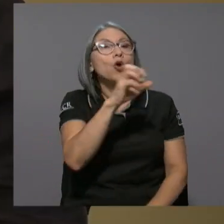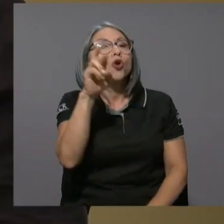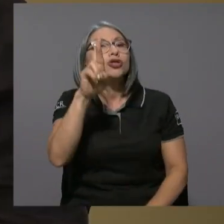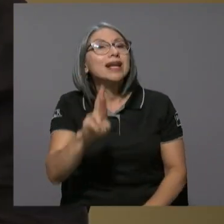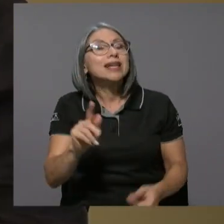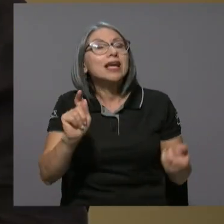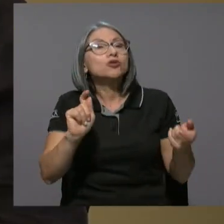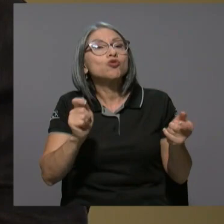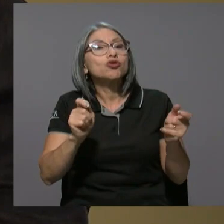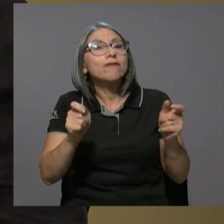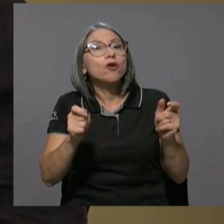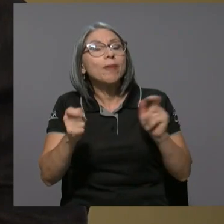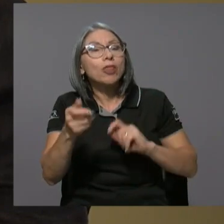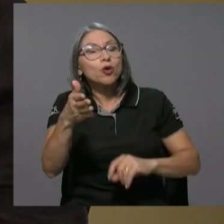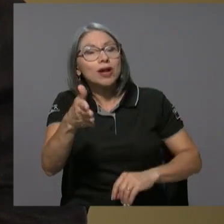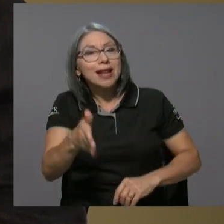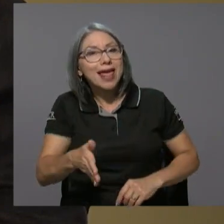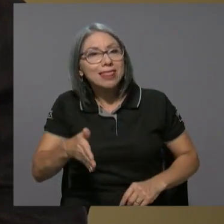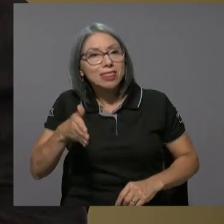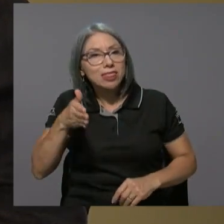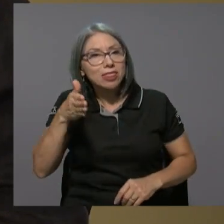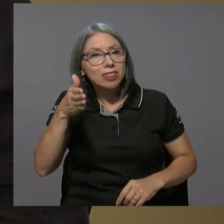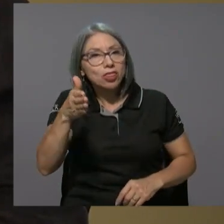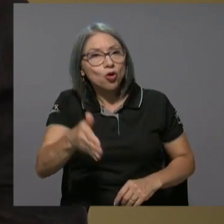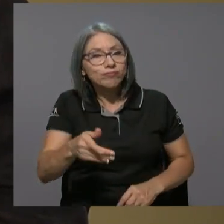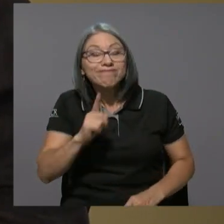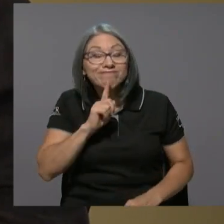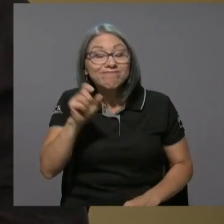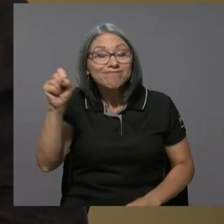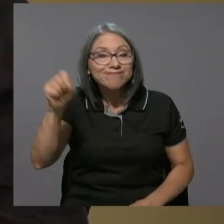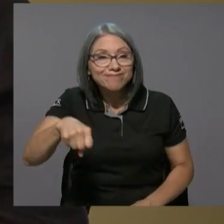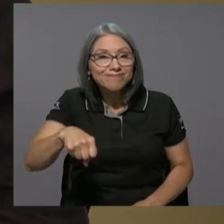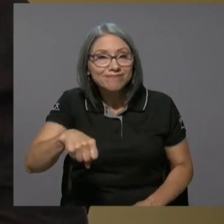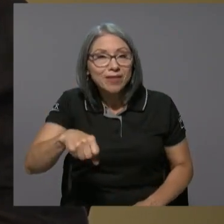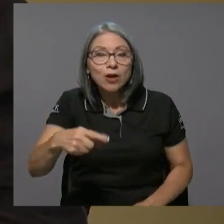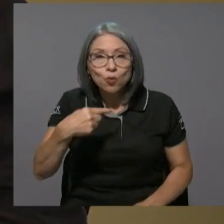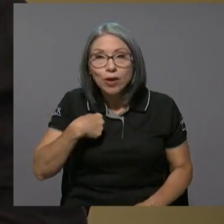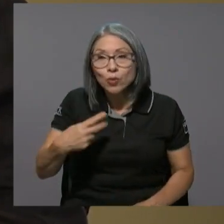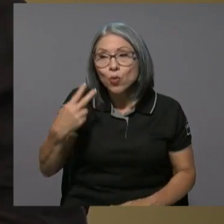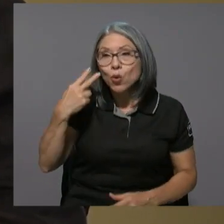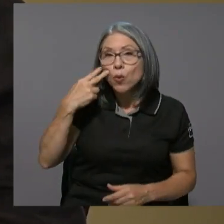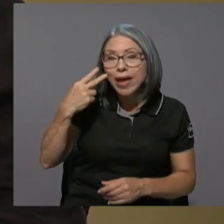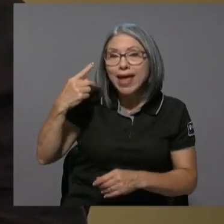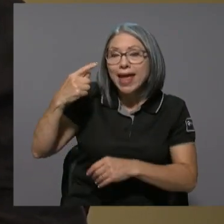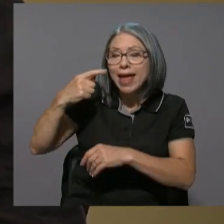lento. Y ciertamente sí, cuando uno ve la